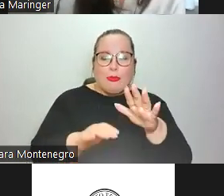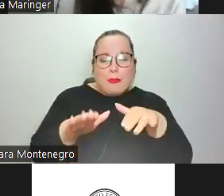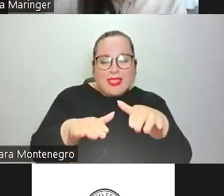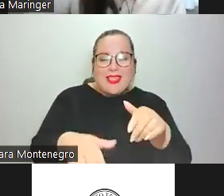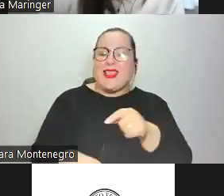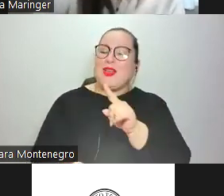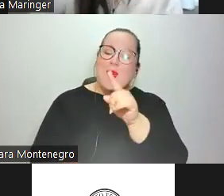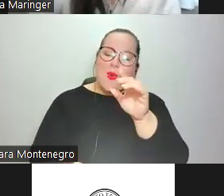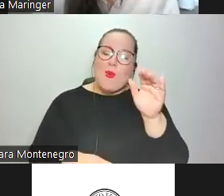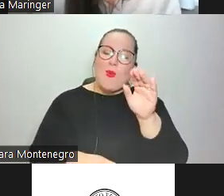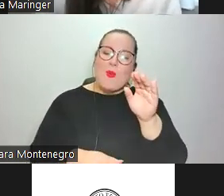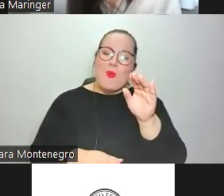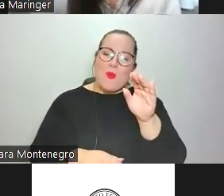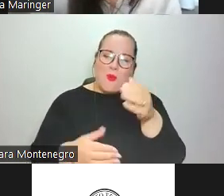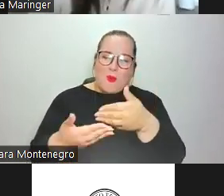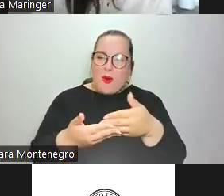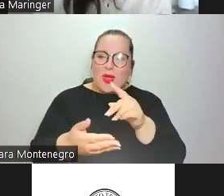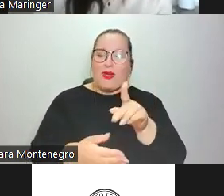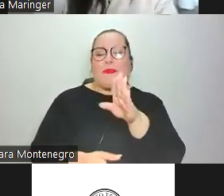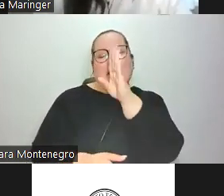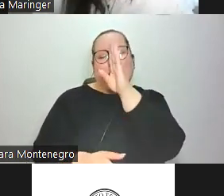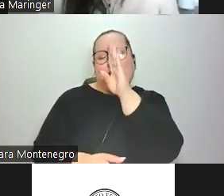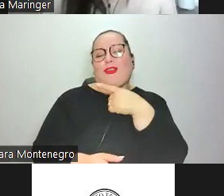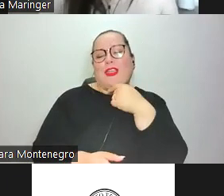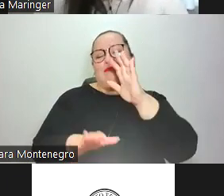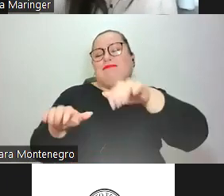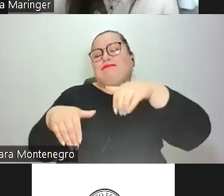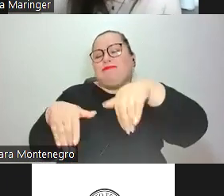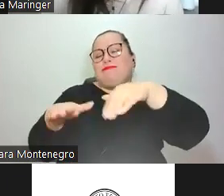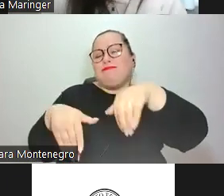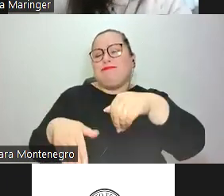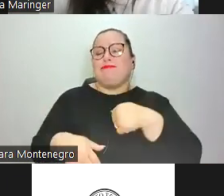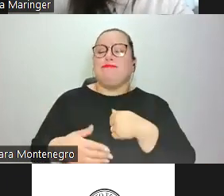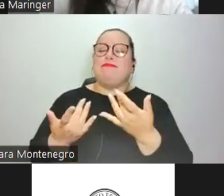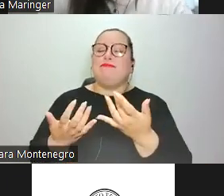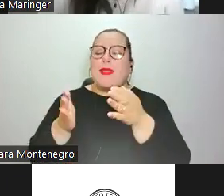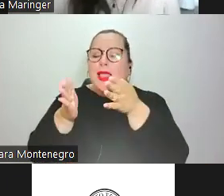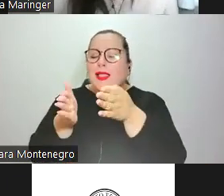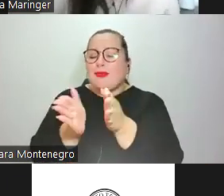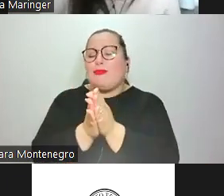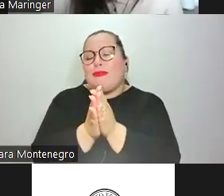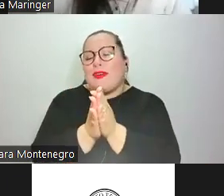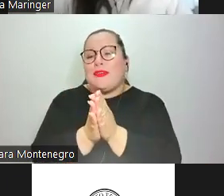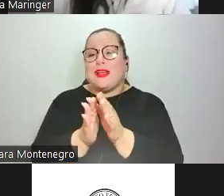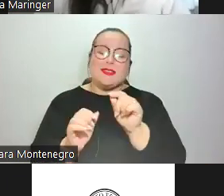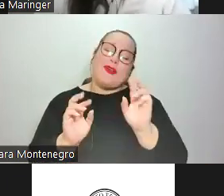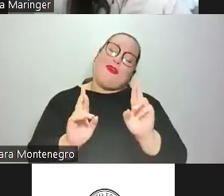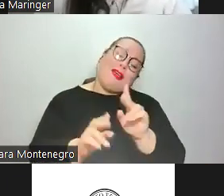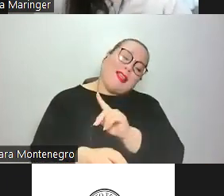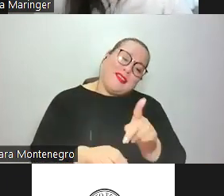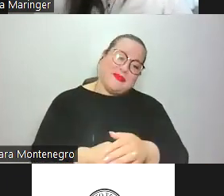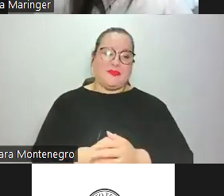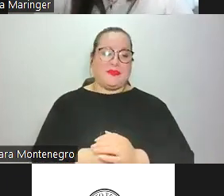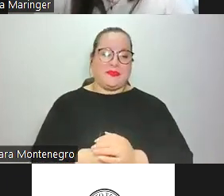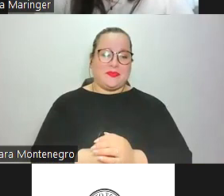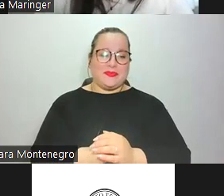guagua llorando, sino que es mi perrito que quiere entrar y también necesita atención. Así que espero que también que no pase.